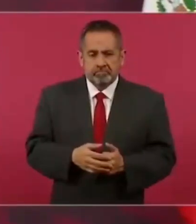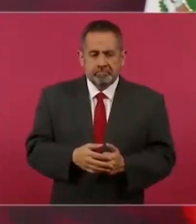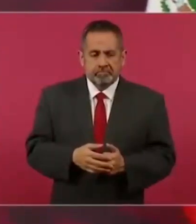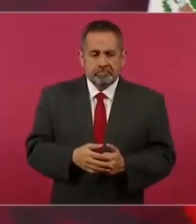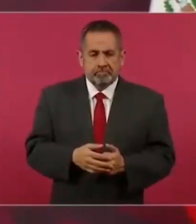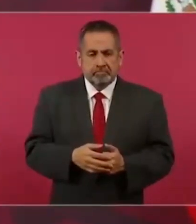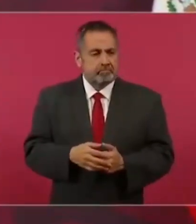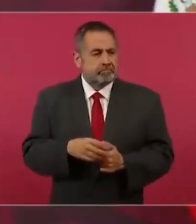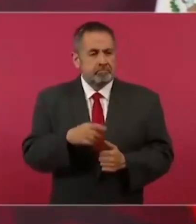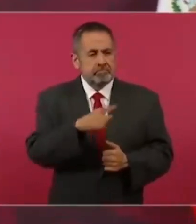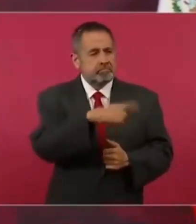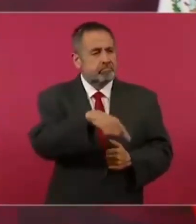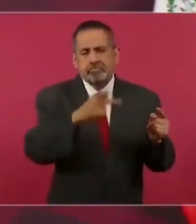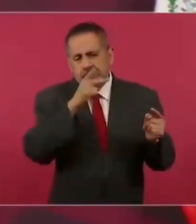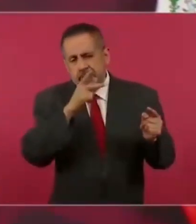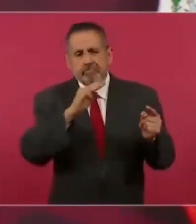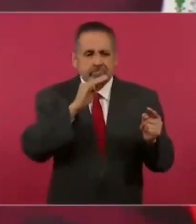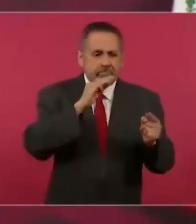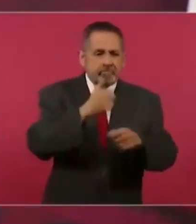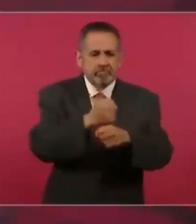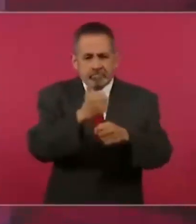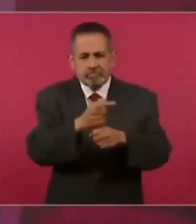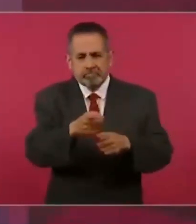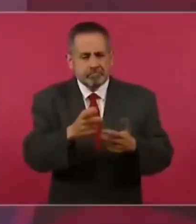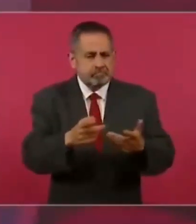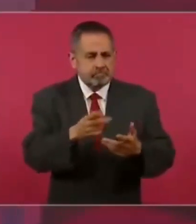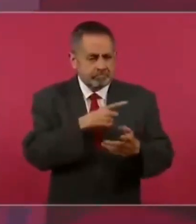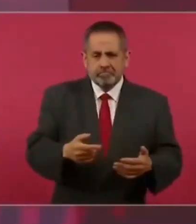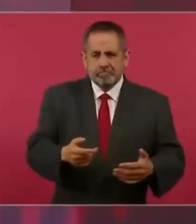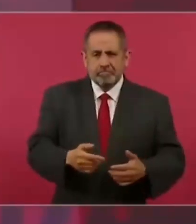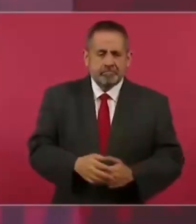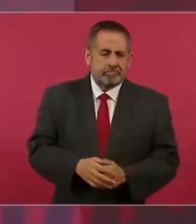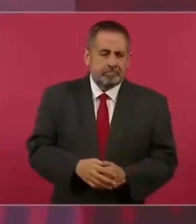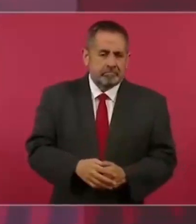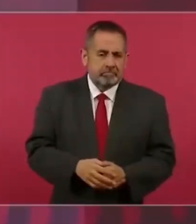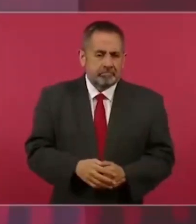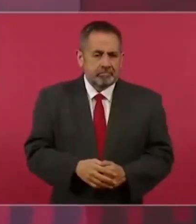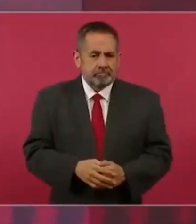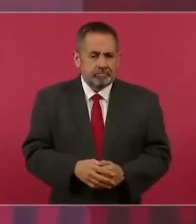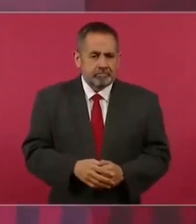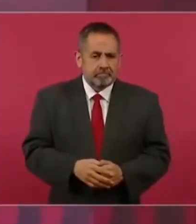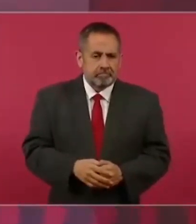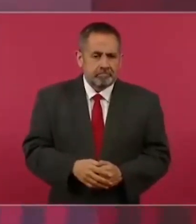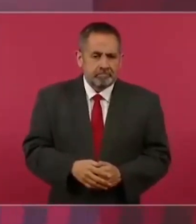sus mamás, sus papás, sus abuelos los cuestionan y ya no